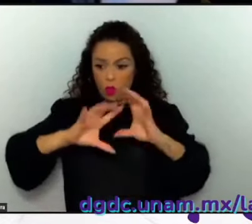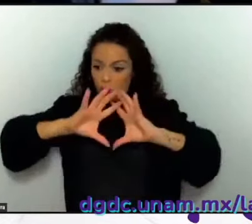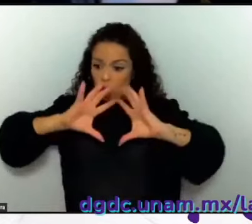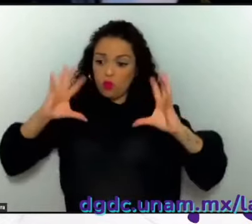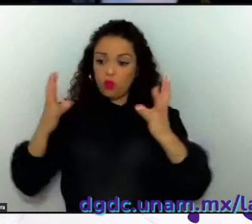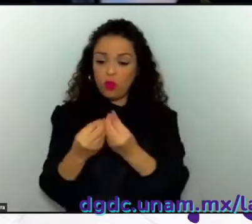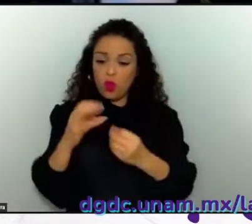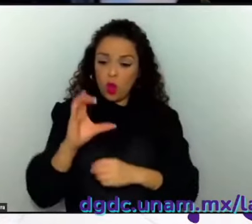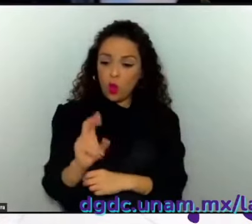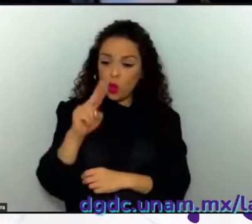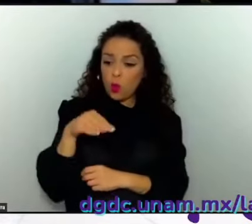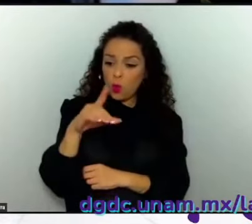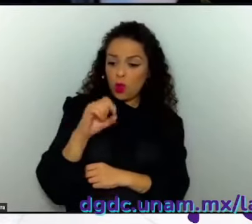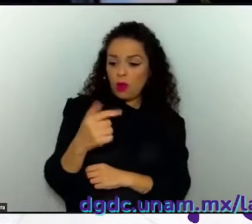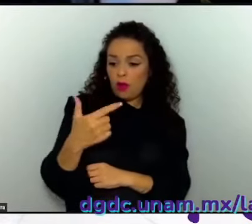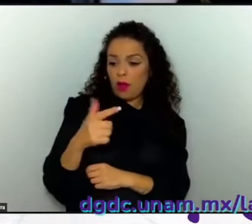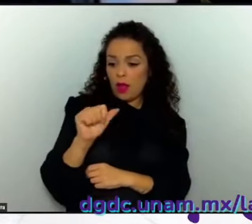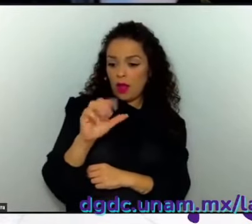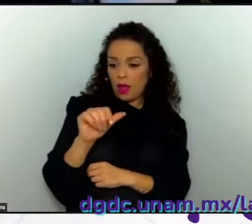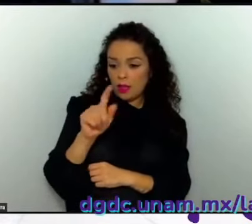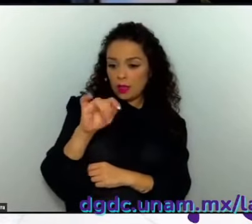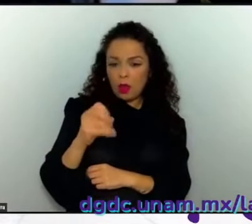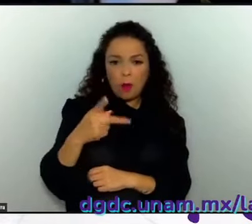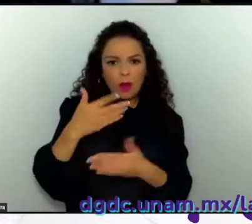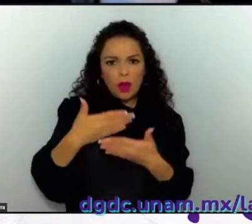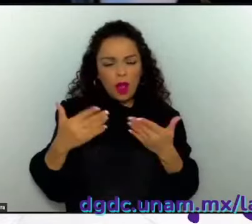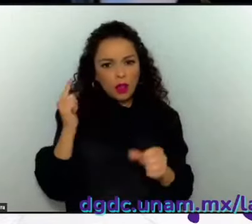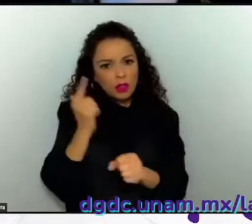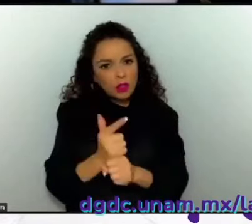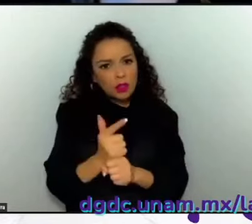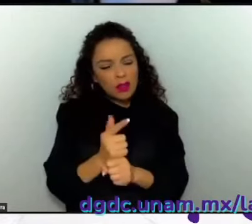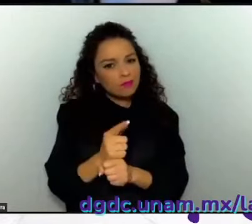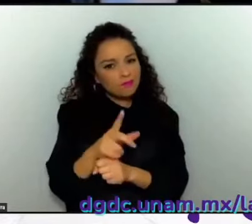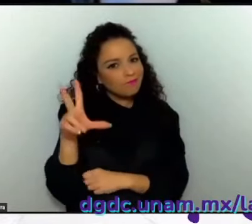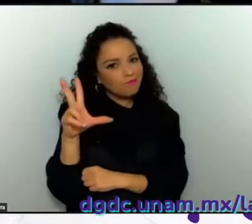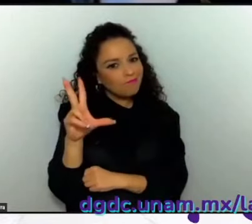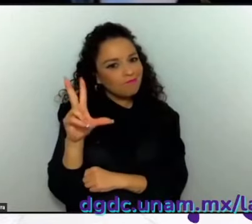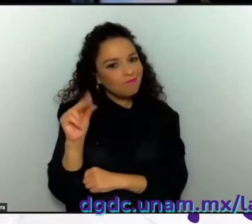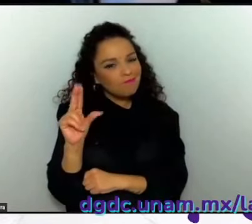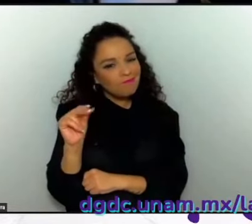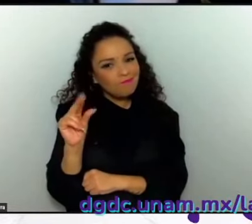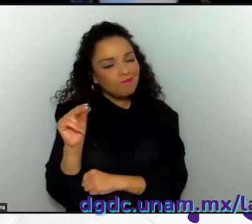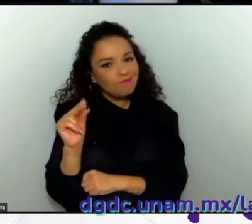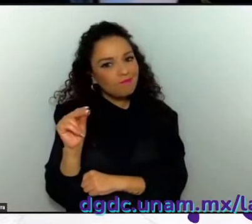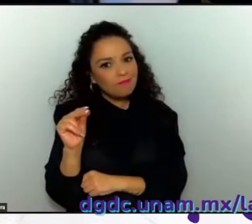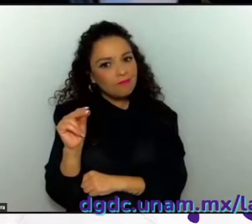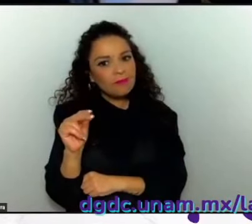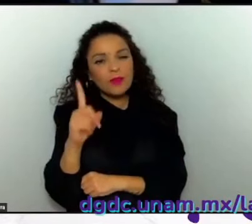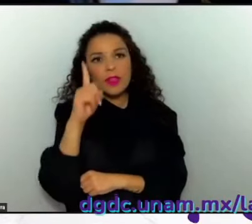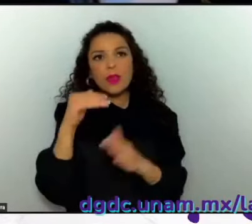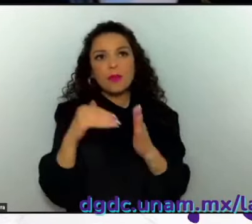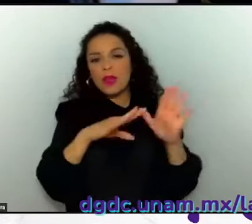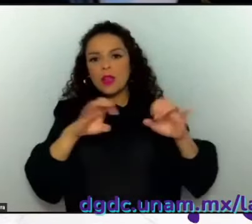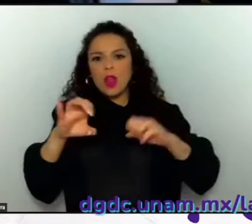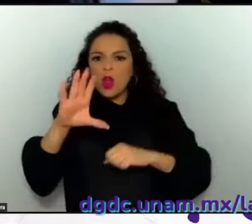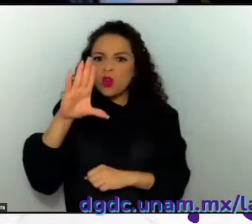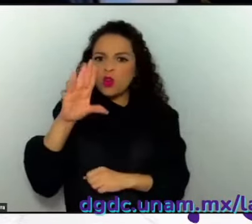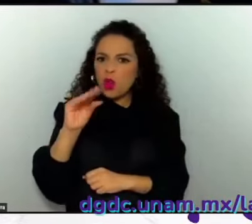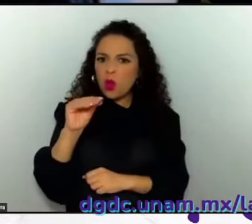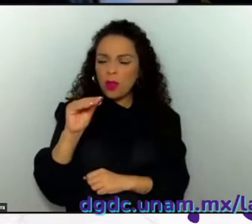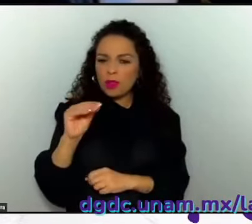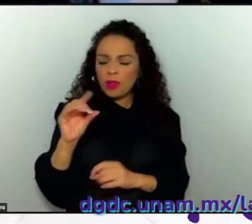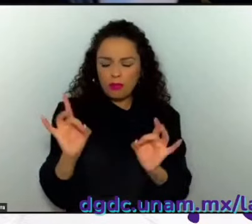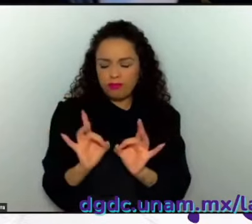te vas a la cosmología, descubres que no. Que un descubrimiento que vino en la década de los 90 completamente por